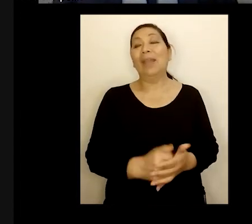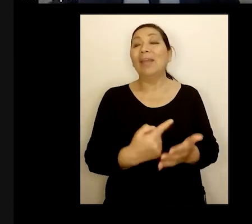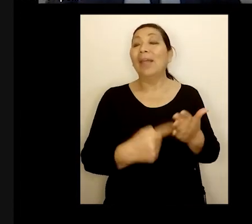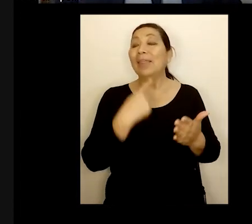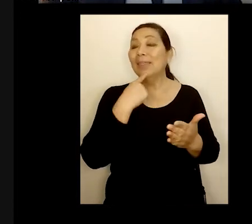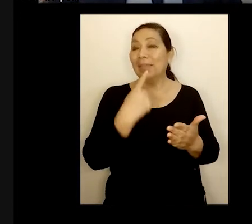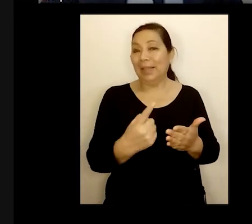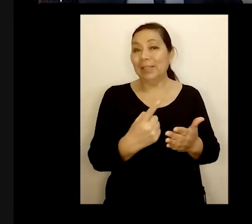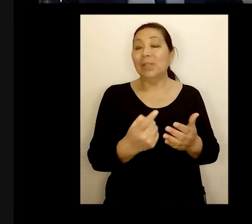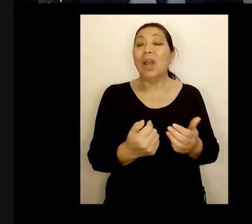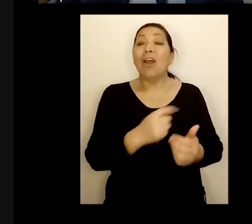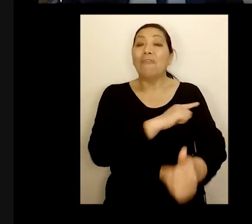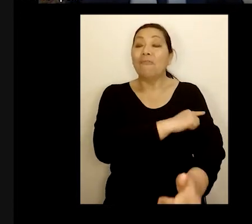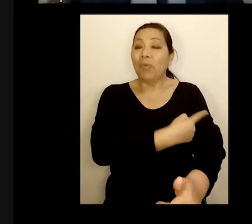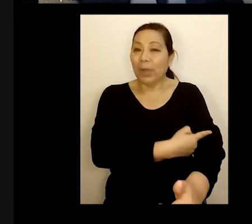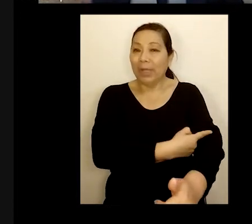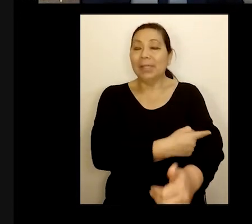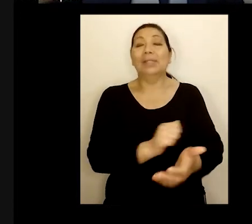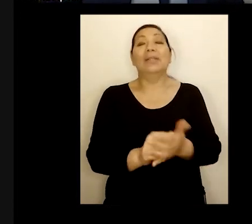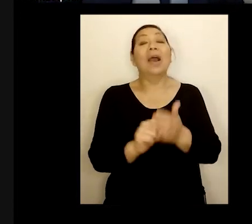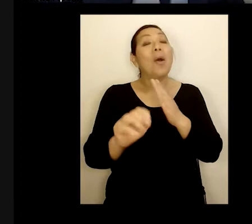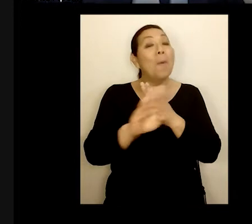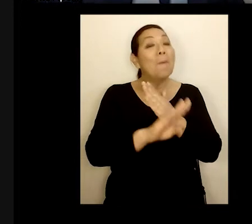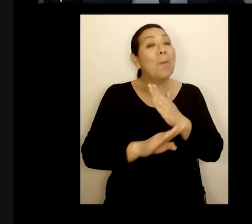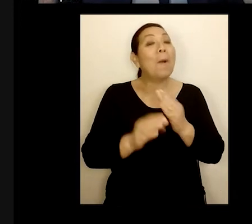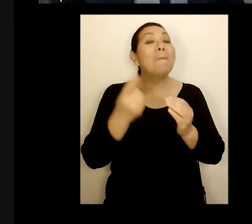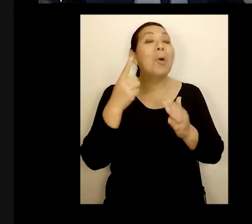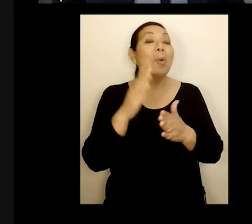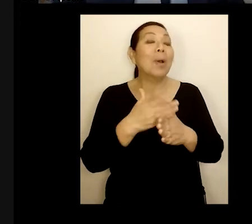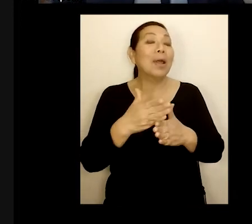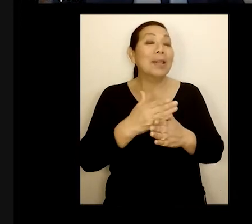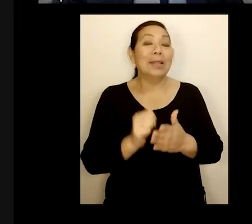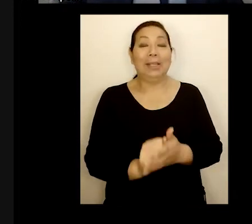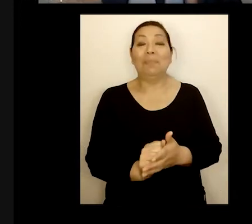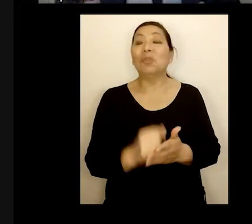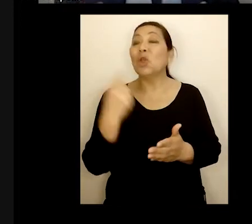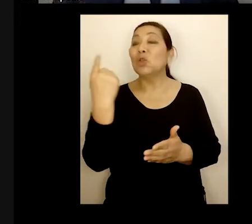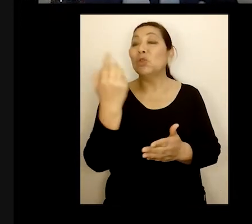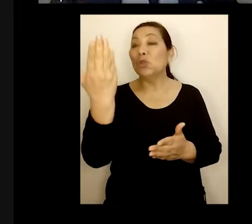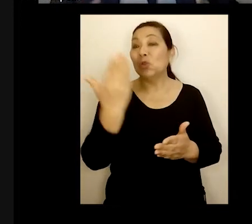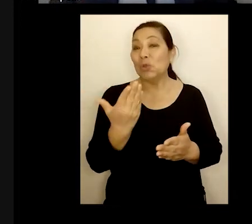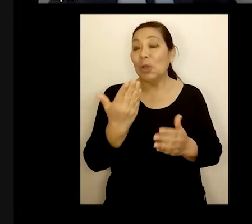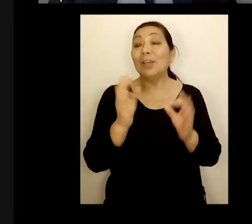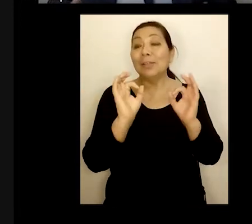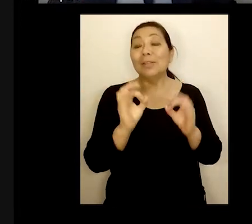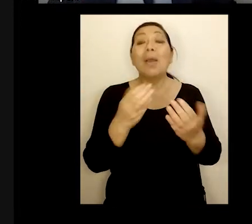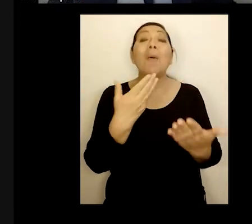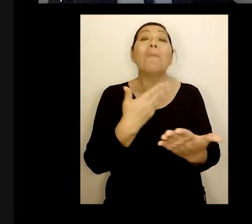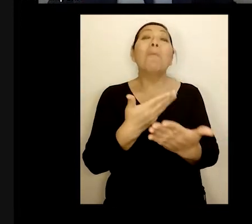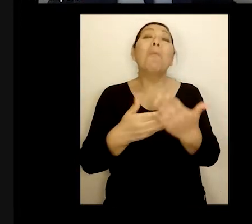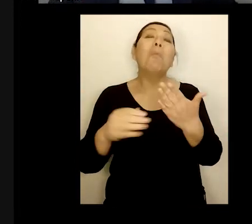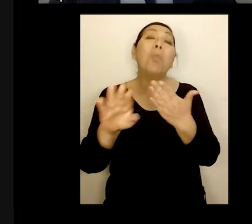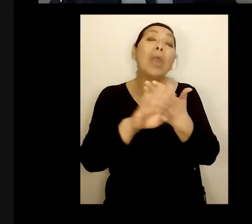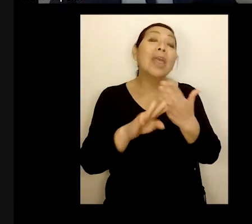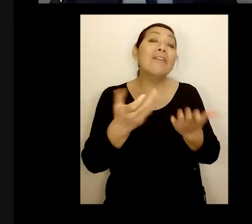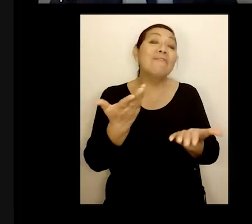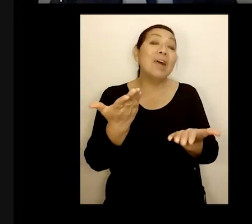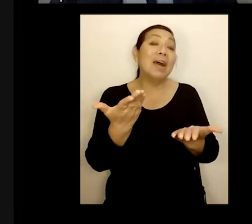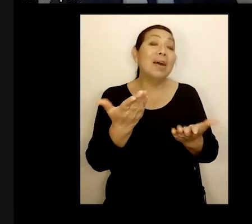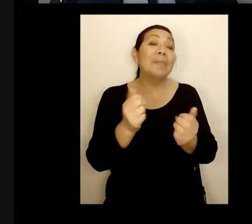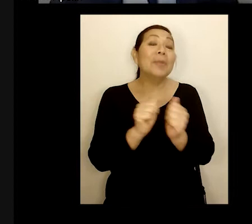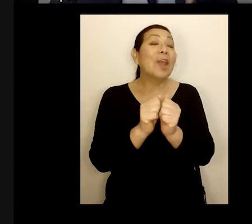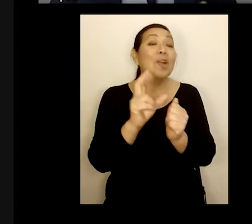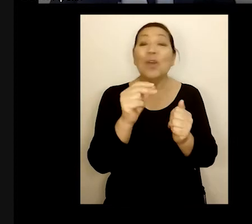decir, verificar la fuerza probatoria de las fuentes de prueba aportadas al proceso, ¿no? Solamente si las fuentes de prueba aportadas al